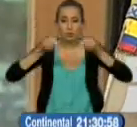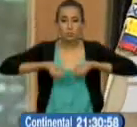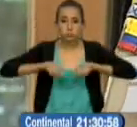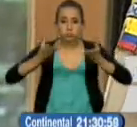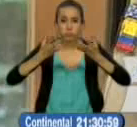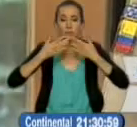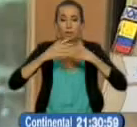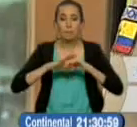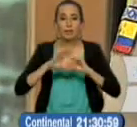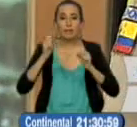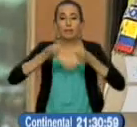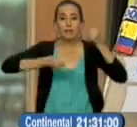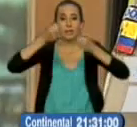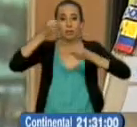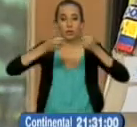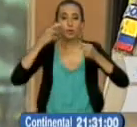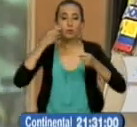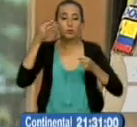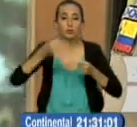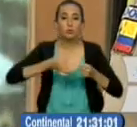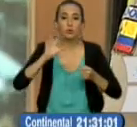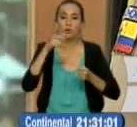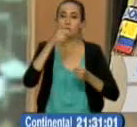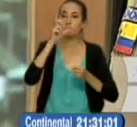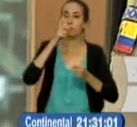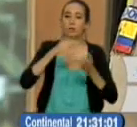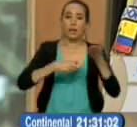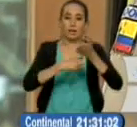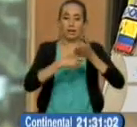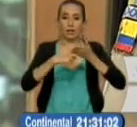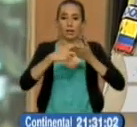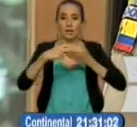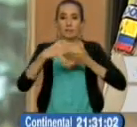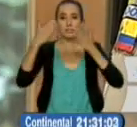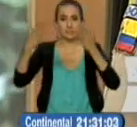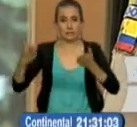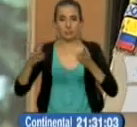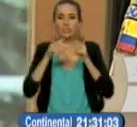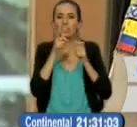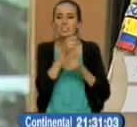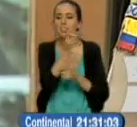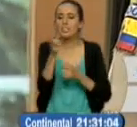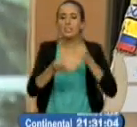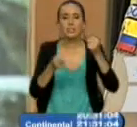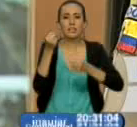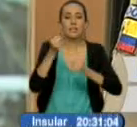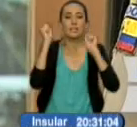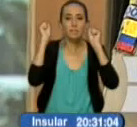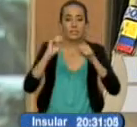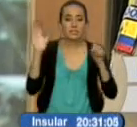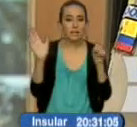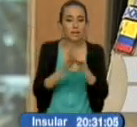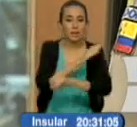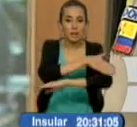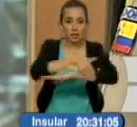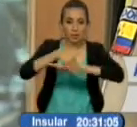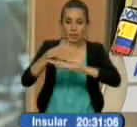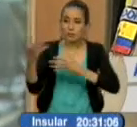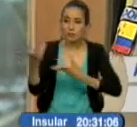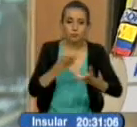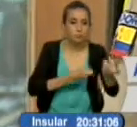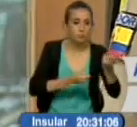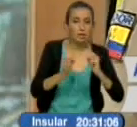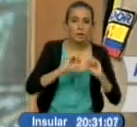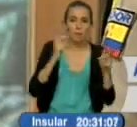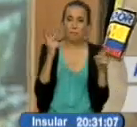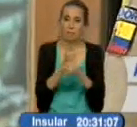prueba de alcoholemia y la lista de pasajeros que ya se lo señalaba para ver quiénes viajan en ese vehículo y sea contrastada para que en la vía no vayan recogiendo pasajeros,